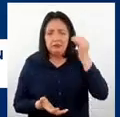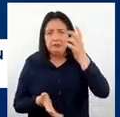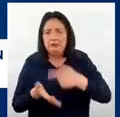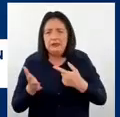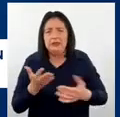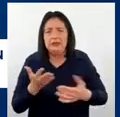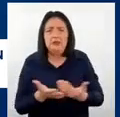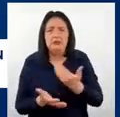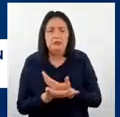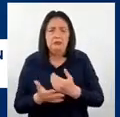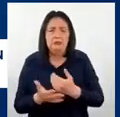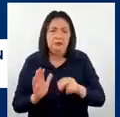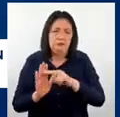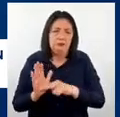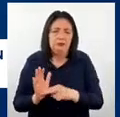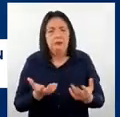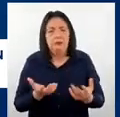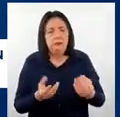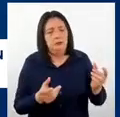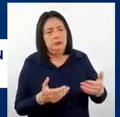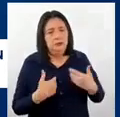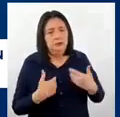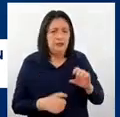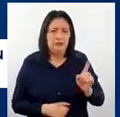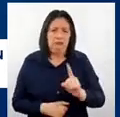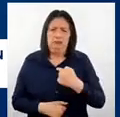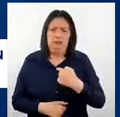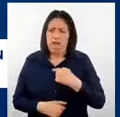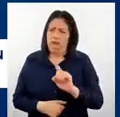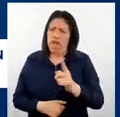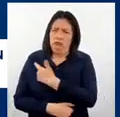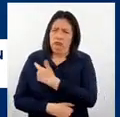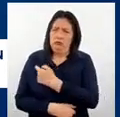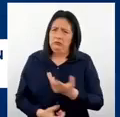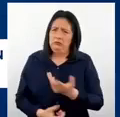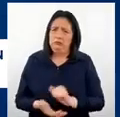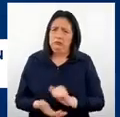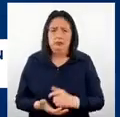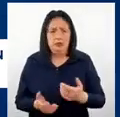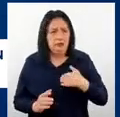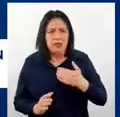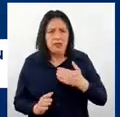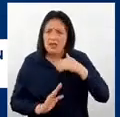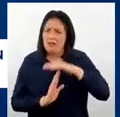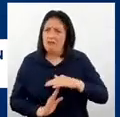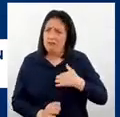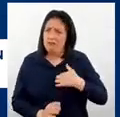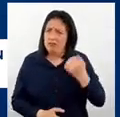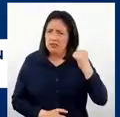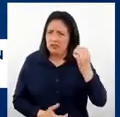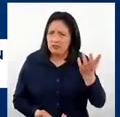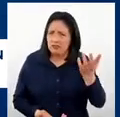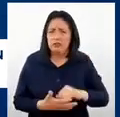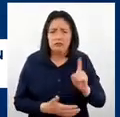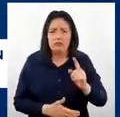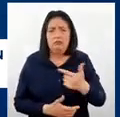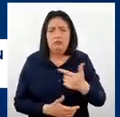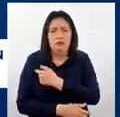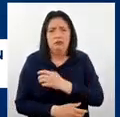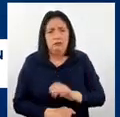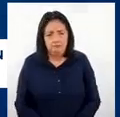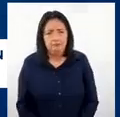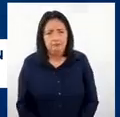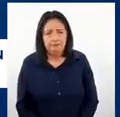disposiciones? Porque muchos pueden decir, yo no me quiero vacunar y están vulnerando mi derecho a no vacunarme. Ujú.